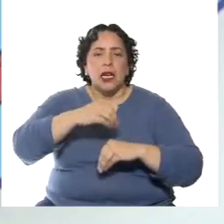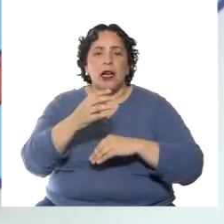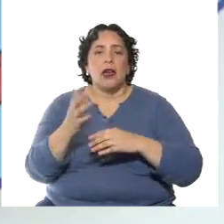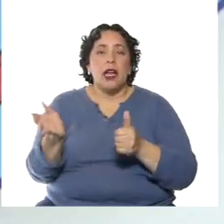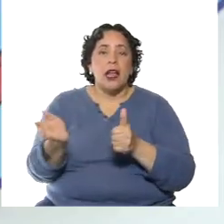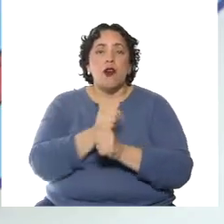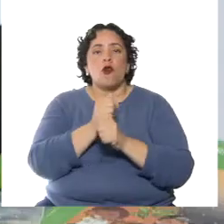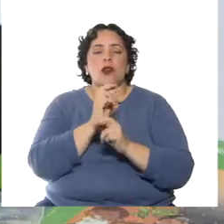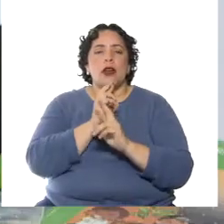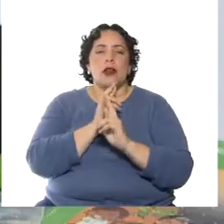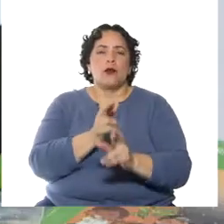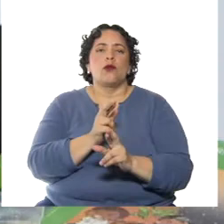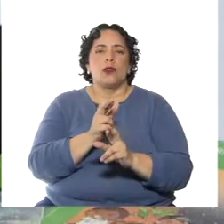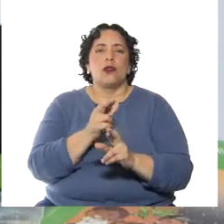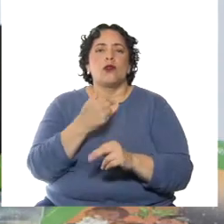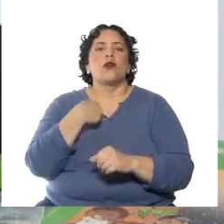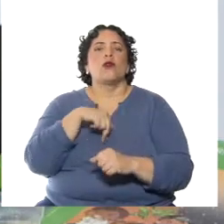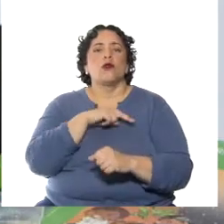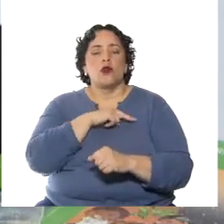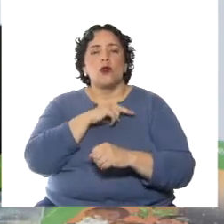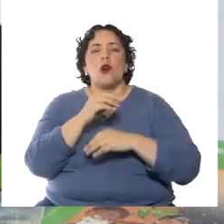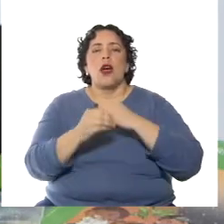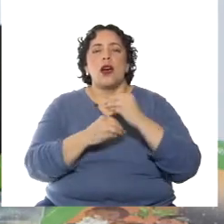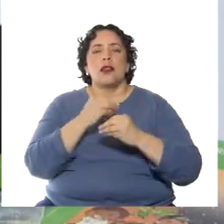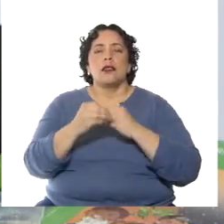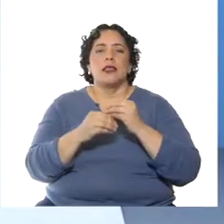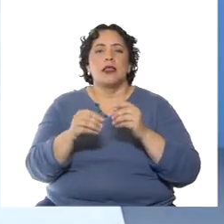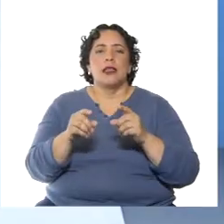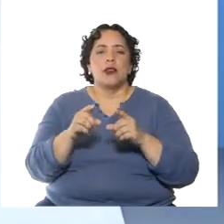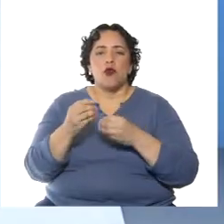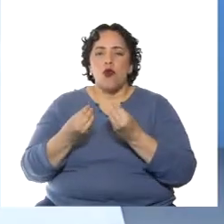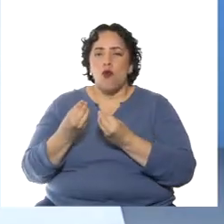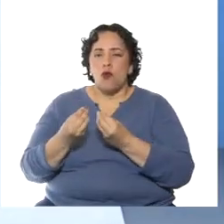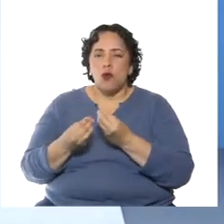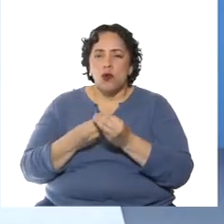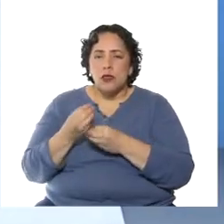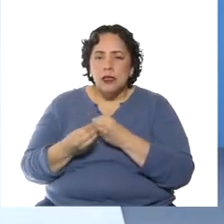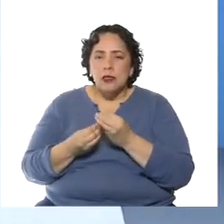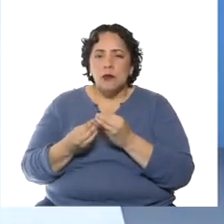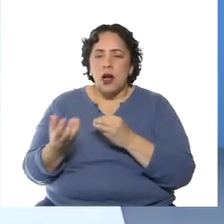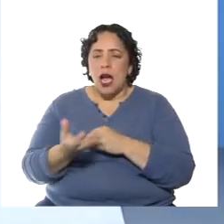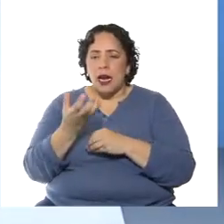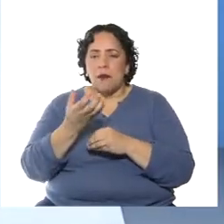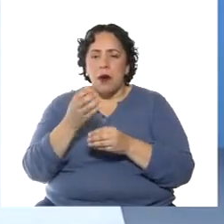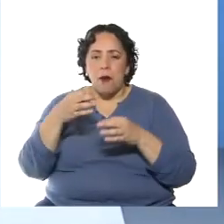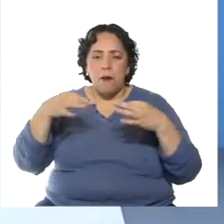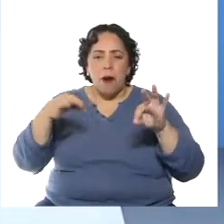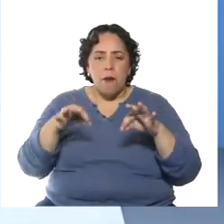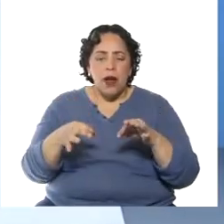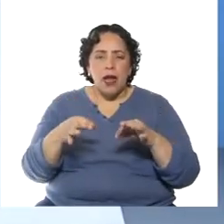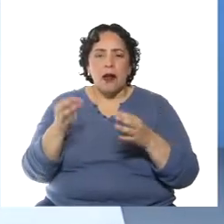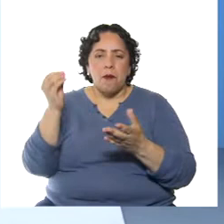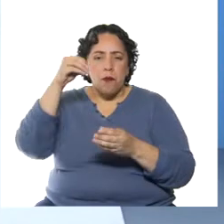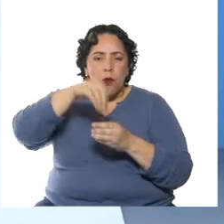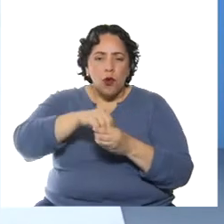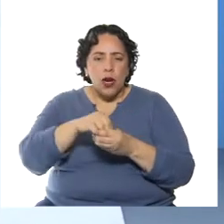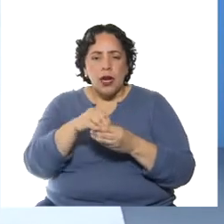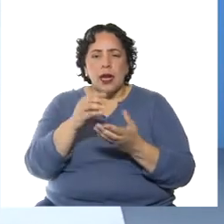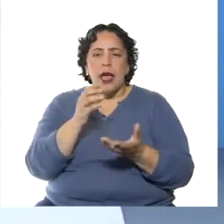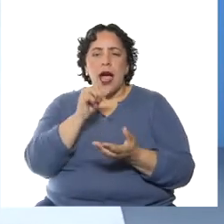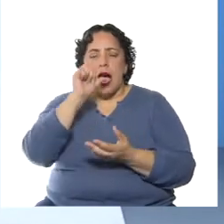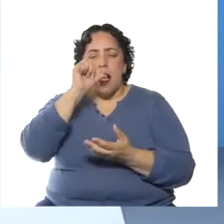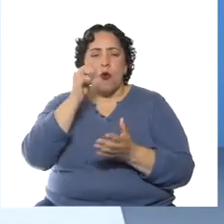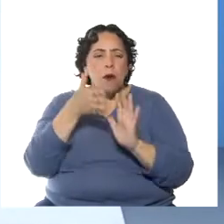resultados. Por supuesto, ¿verdad? Que sí. Entonces ahí nosotros vamos a hacer como hicimos acá, vamos a que sea quemar el papel y lo vamos a vertir en el agua y vamos a ver